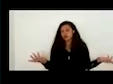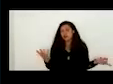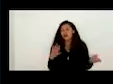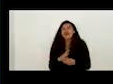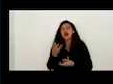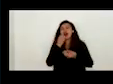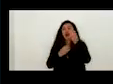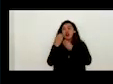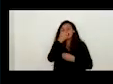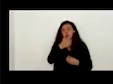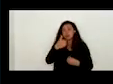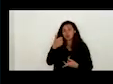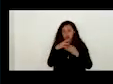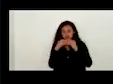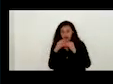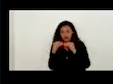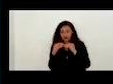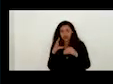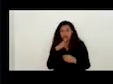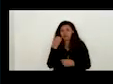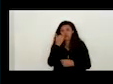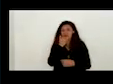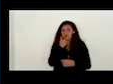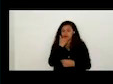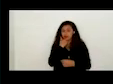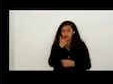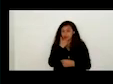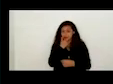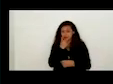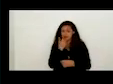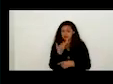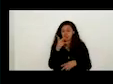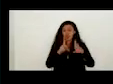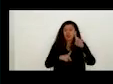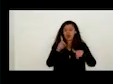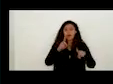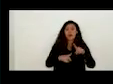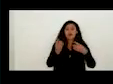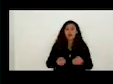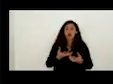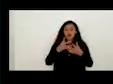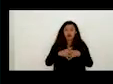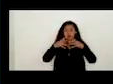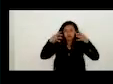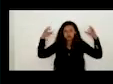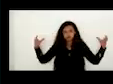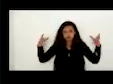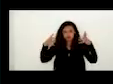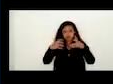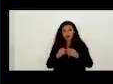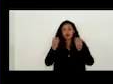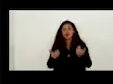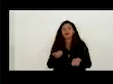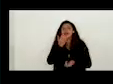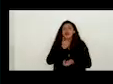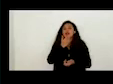de estas frutas, contienen azúcar y más bien va a depender el tamaño de la porción, la cantidad de azúcar que pueda